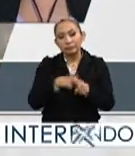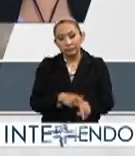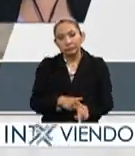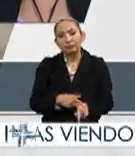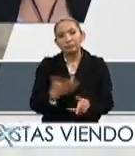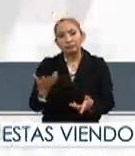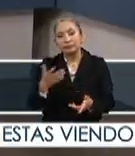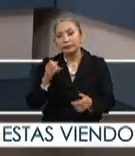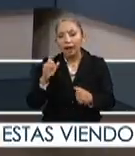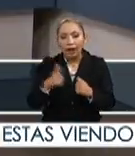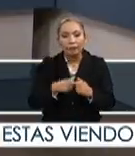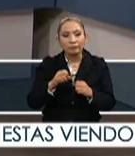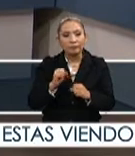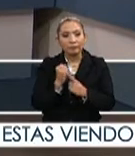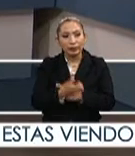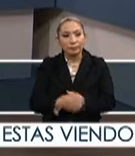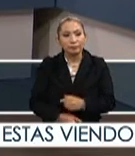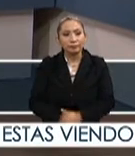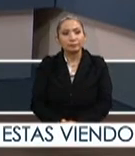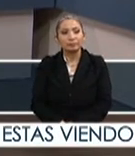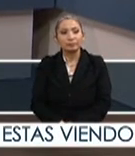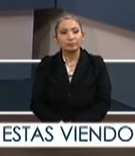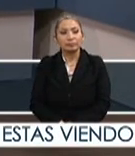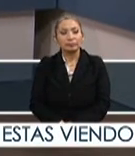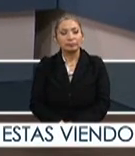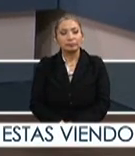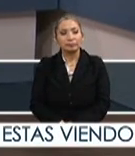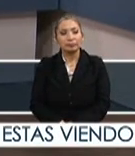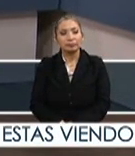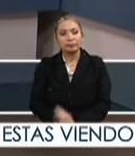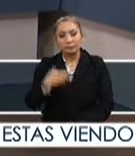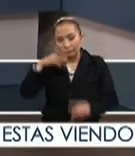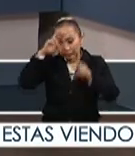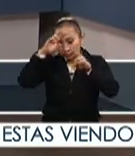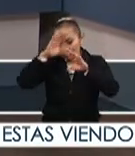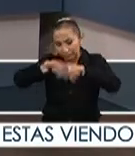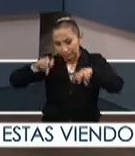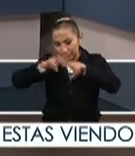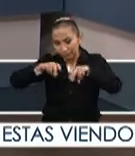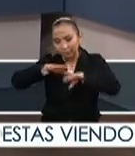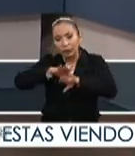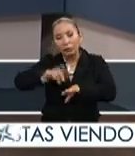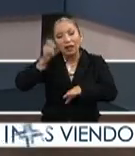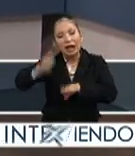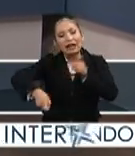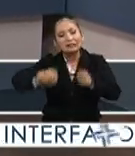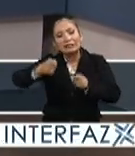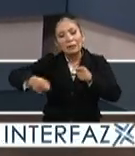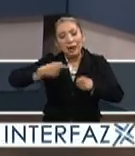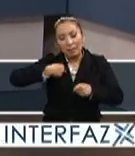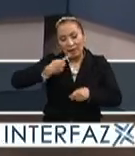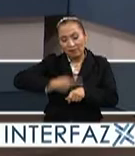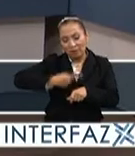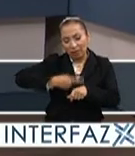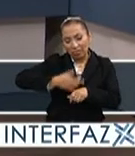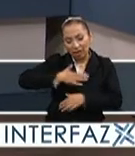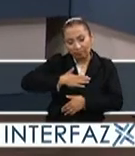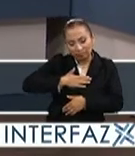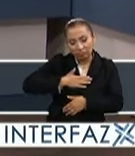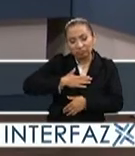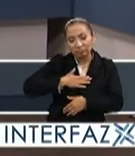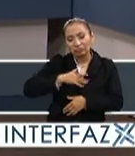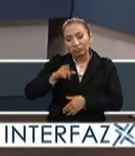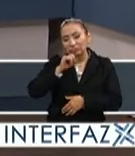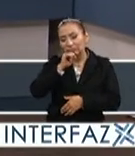permanezca, ¿no?, en alguna situación. Sin duda alguna. Un poco hay que reflexionar en ese sentido de qué significa para mí una enfermedad,